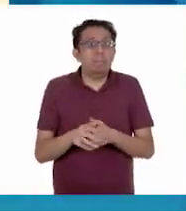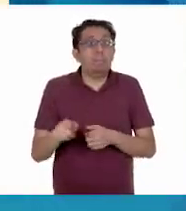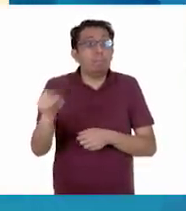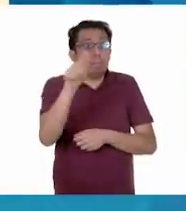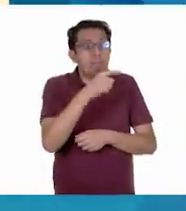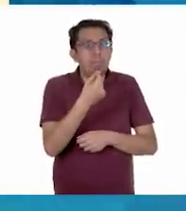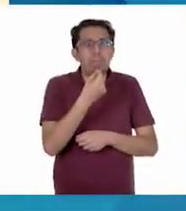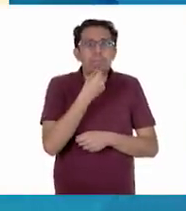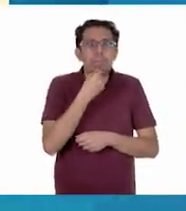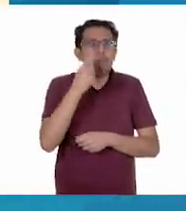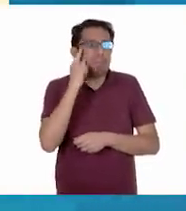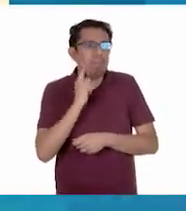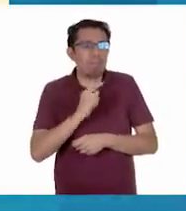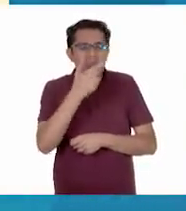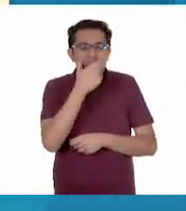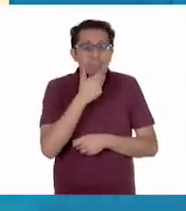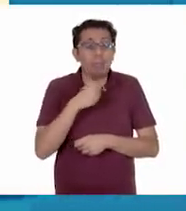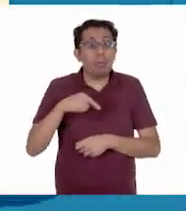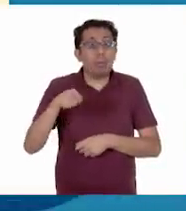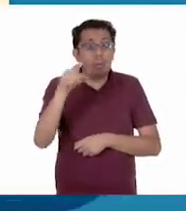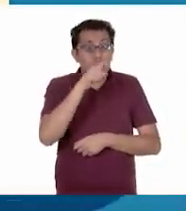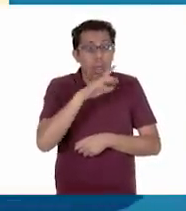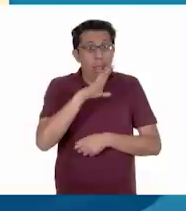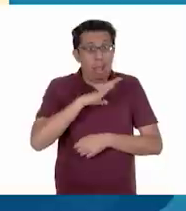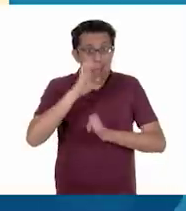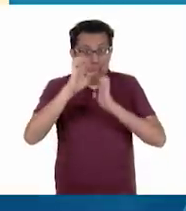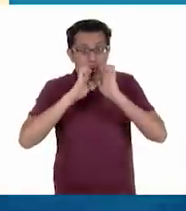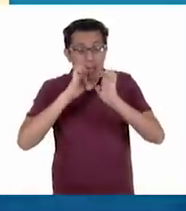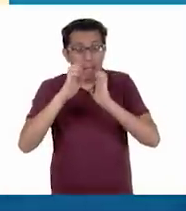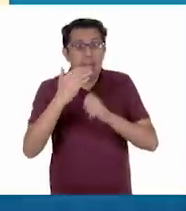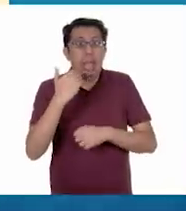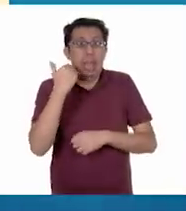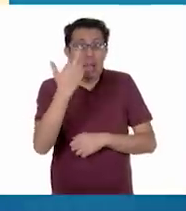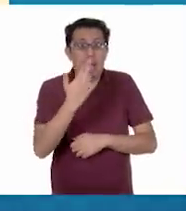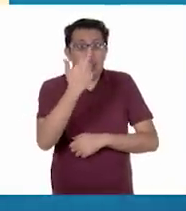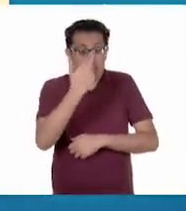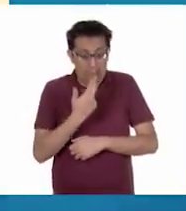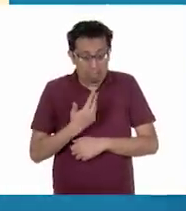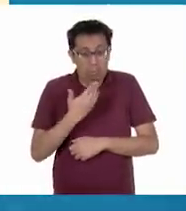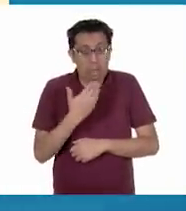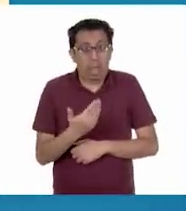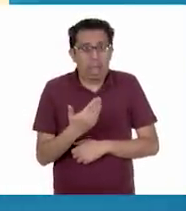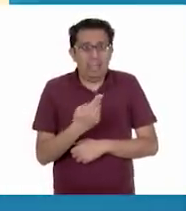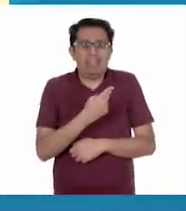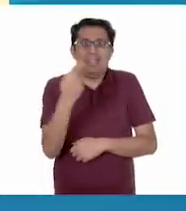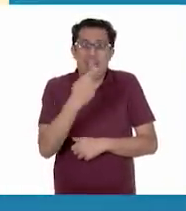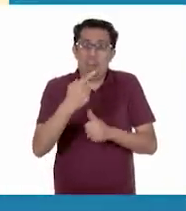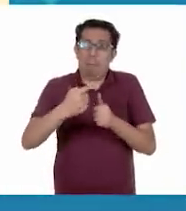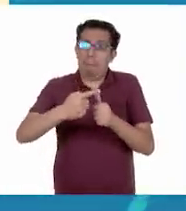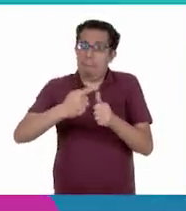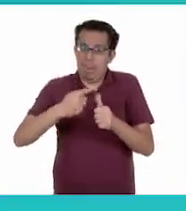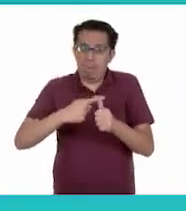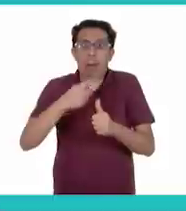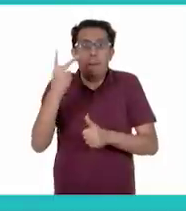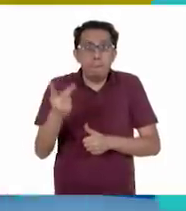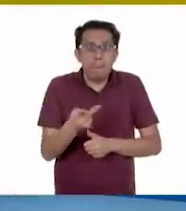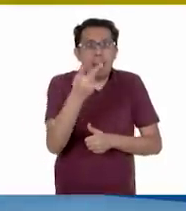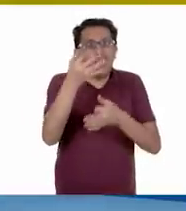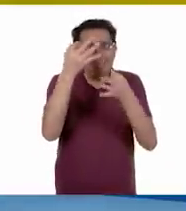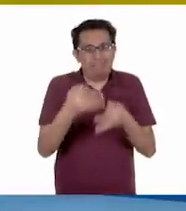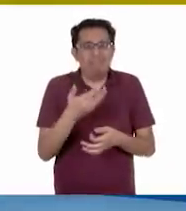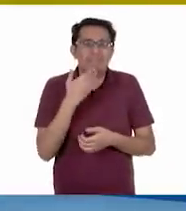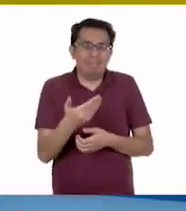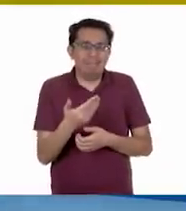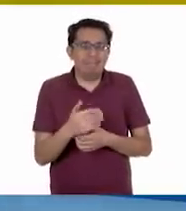y niños, que en una entrevista, si queremos obtener buenas respuestas, debemos hacer buenas preguntas. Y así, de